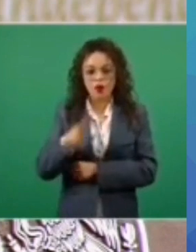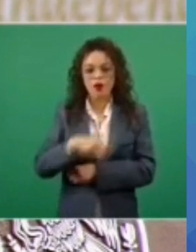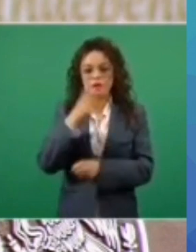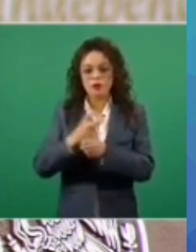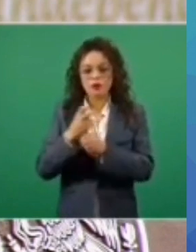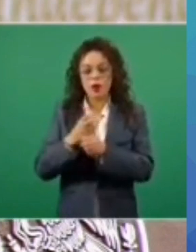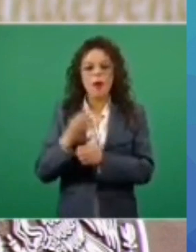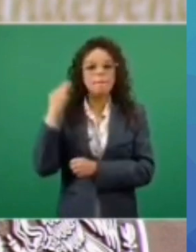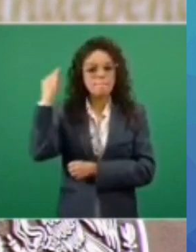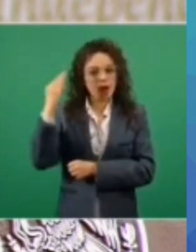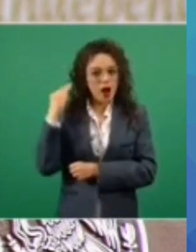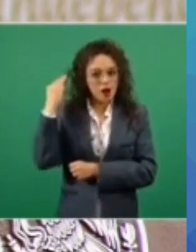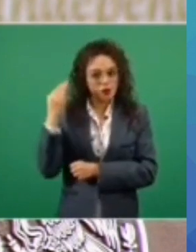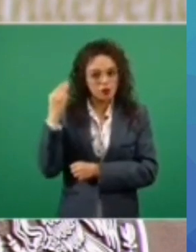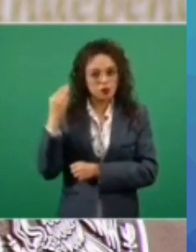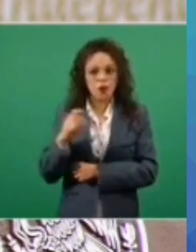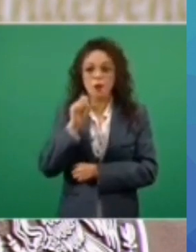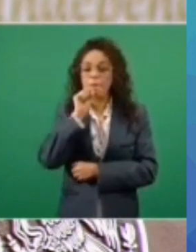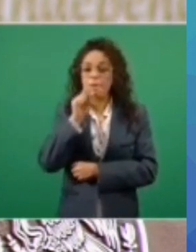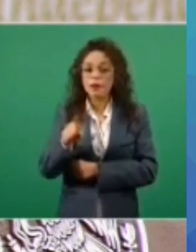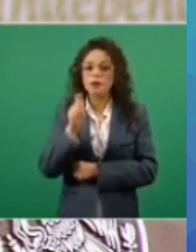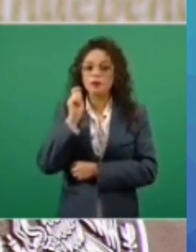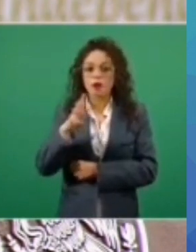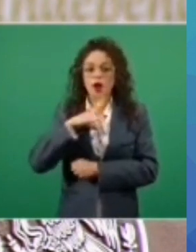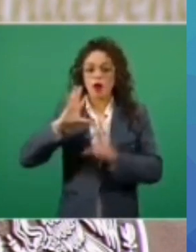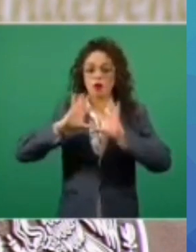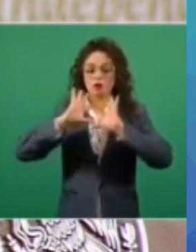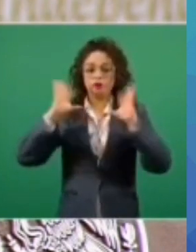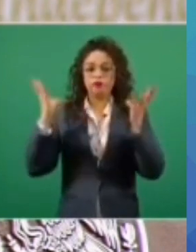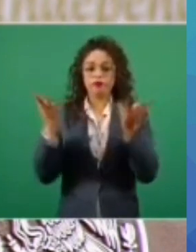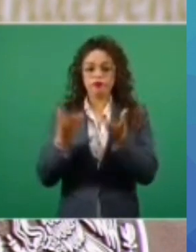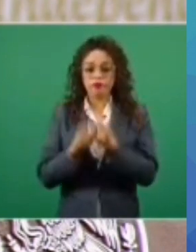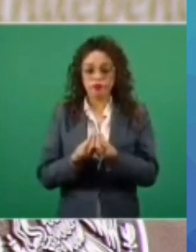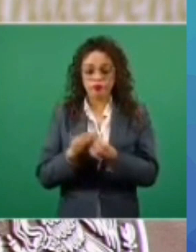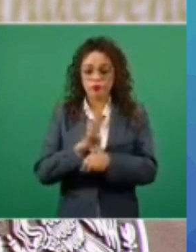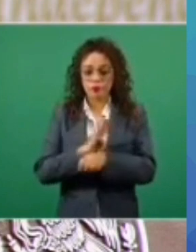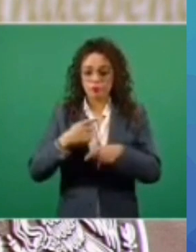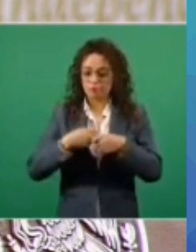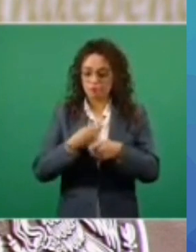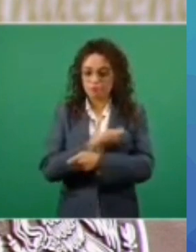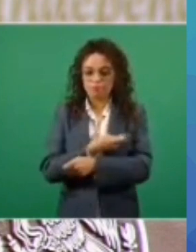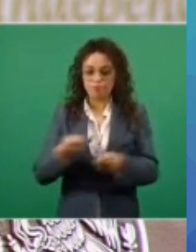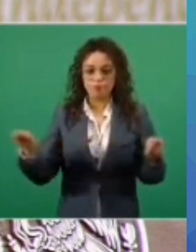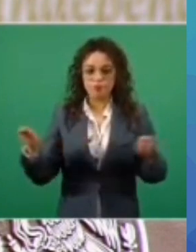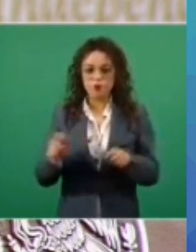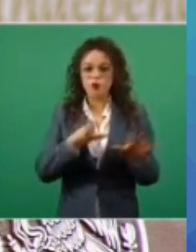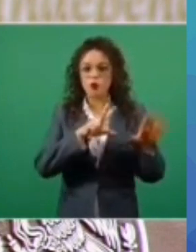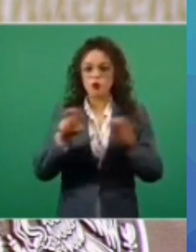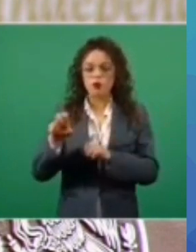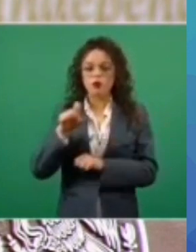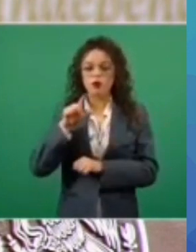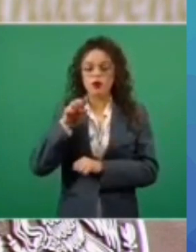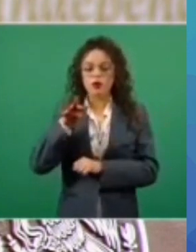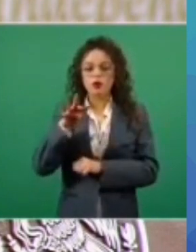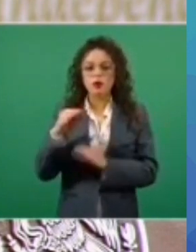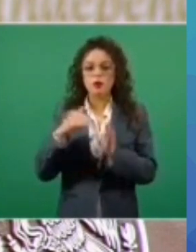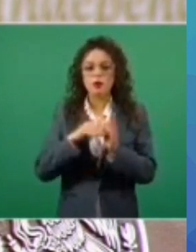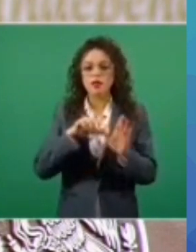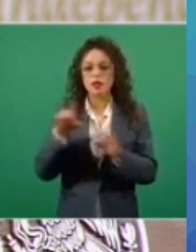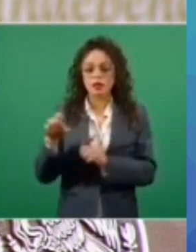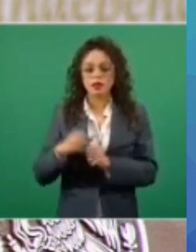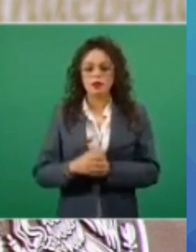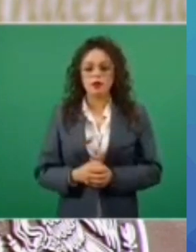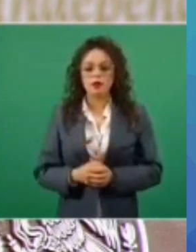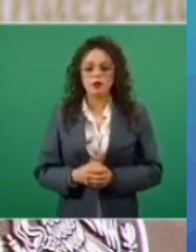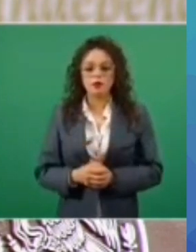mediante orden de pago o mediante plataforma, código de barras o código QR, bueno, pues